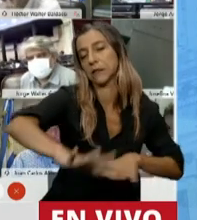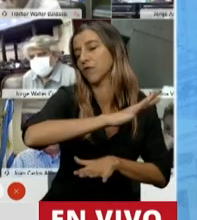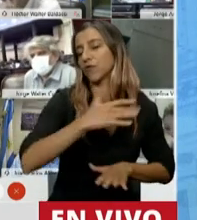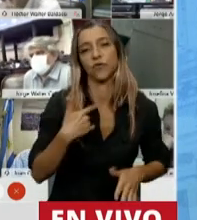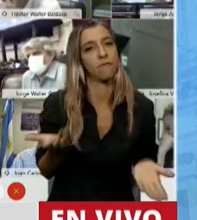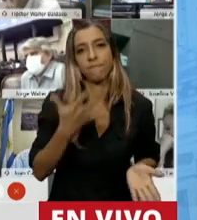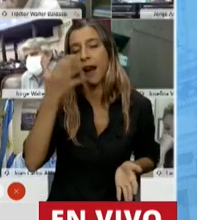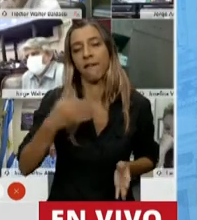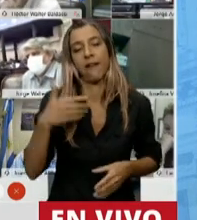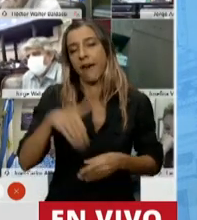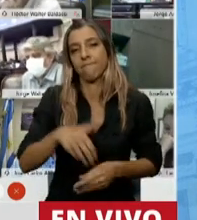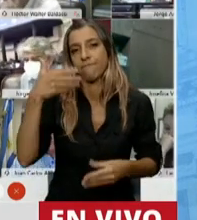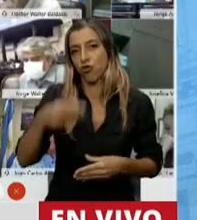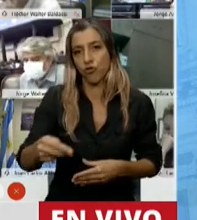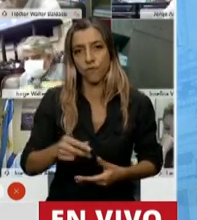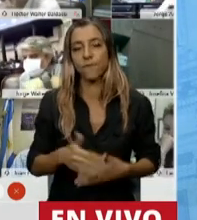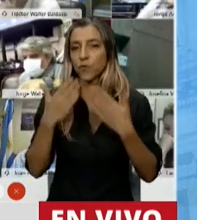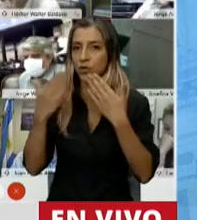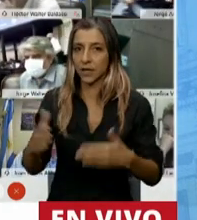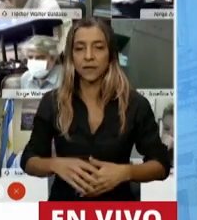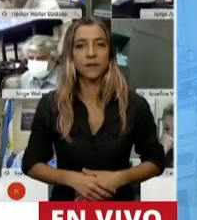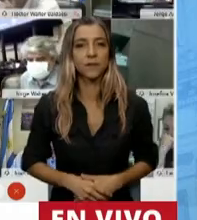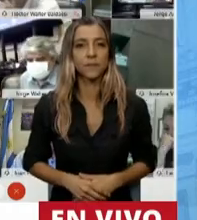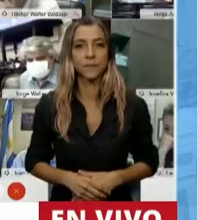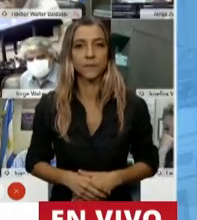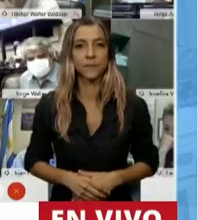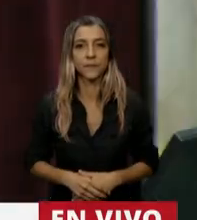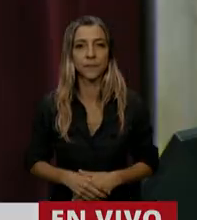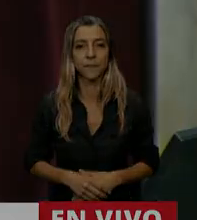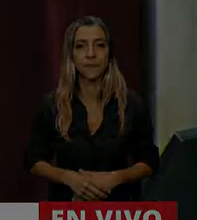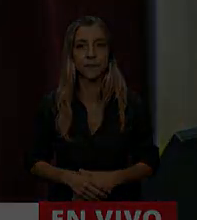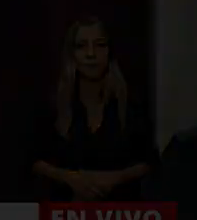acompaño el proyecto del oficialismo. Muchas gracias. Gracias, diputado.